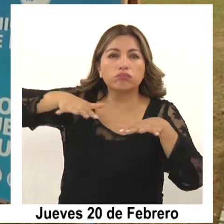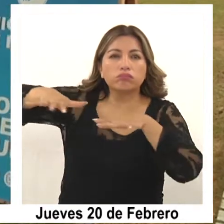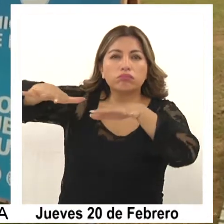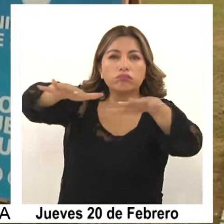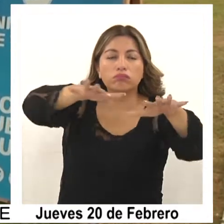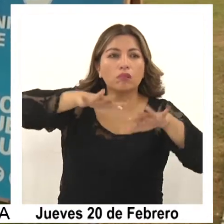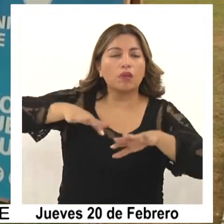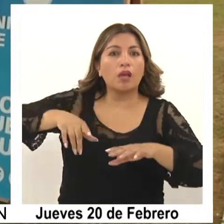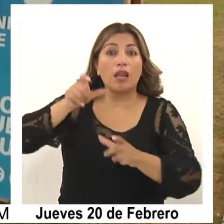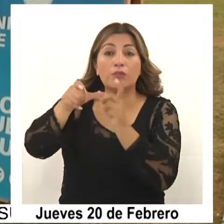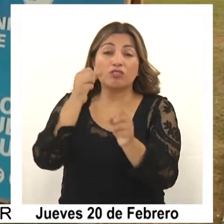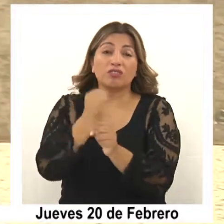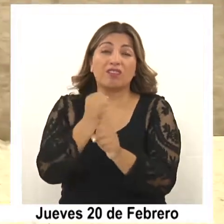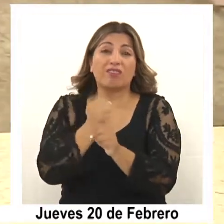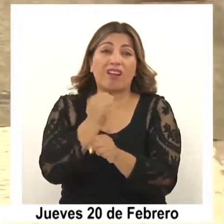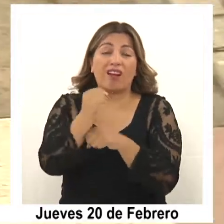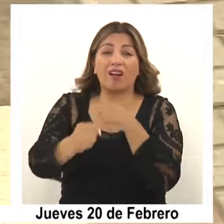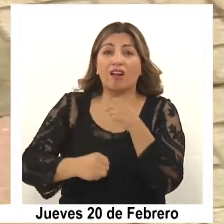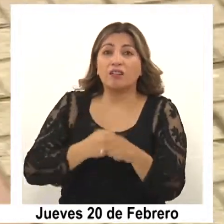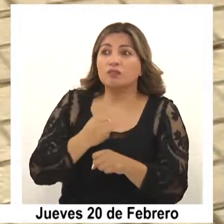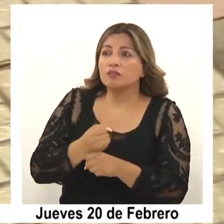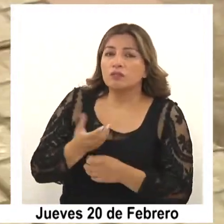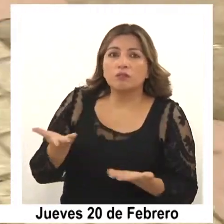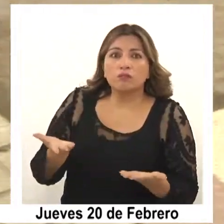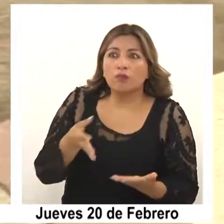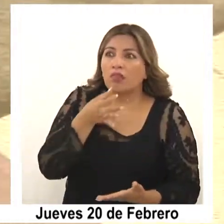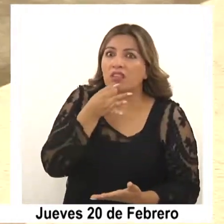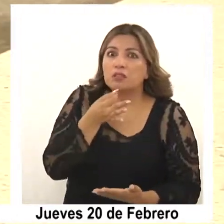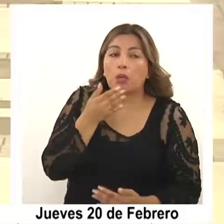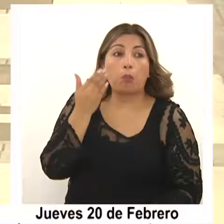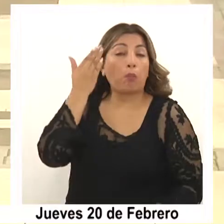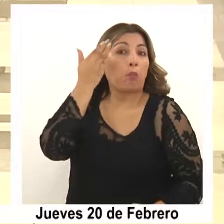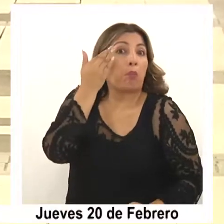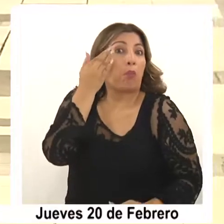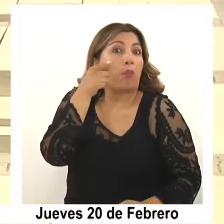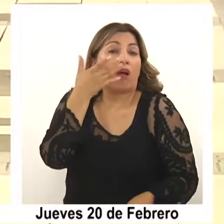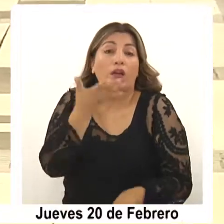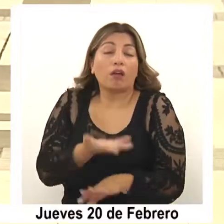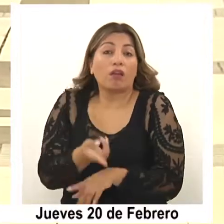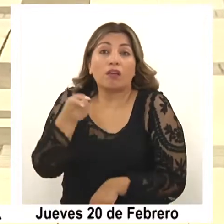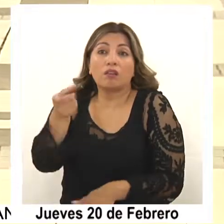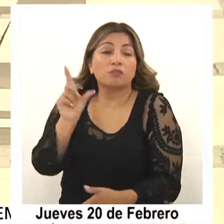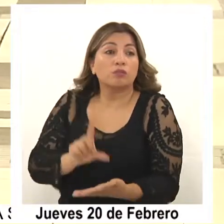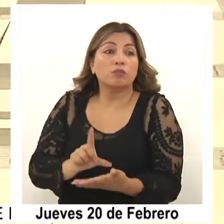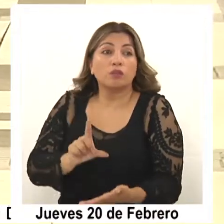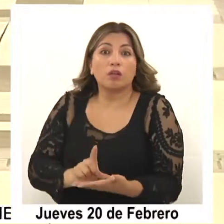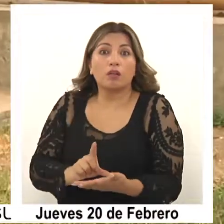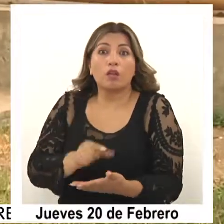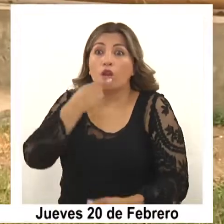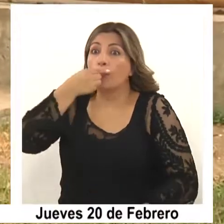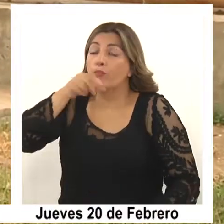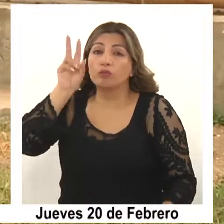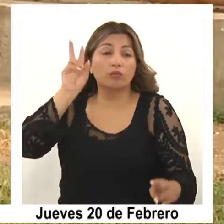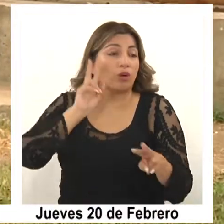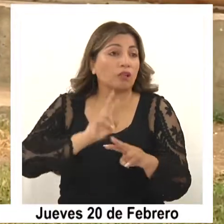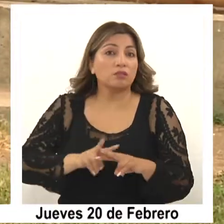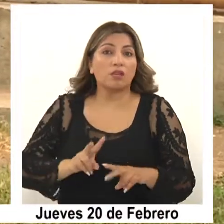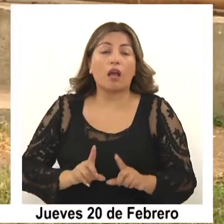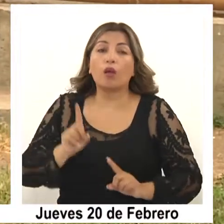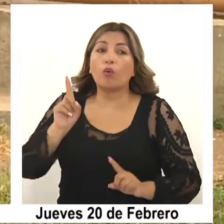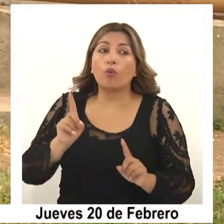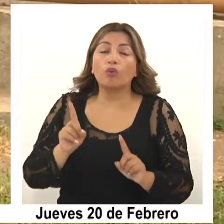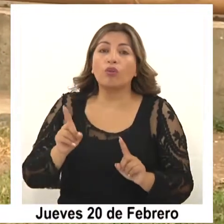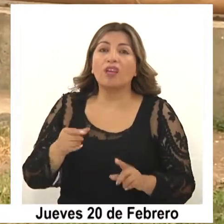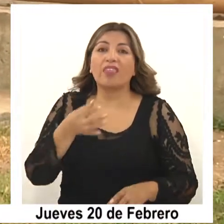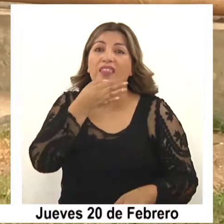trabajan desde hace años, nada saben de lo que ha pasado con los atractivos del lugar y menos lo que vendrá, salvo rumores de